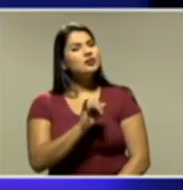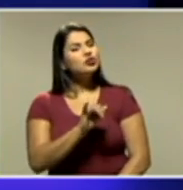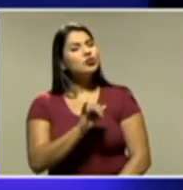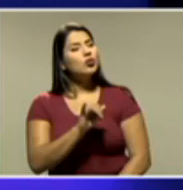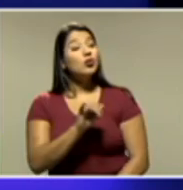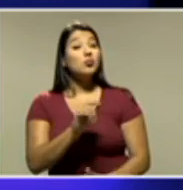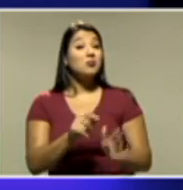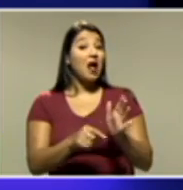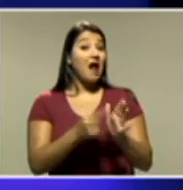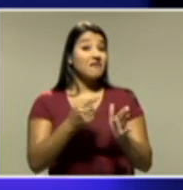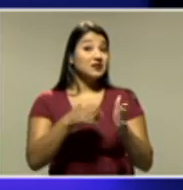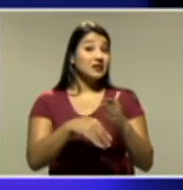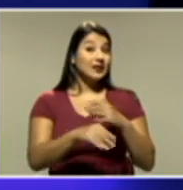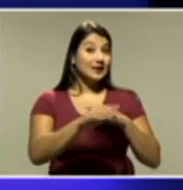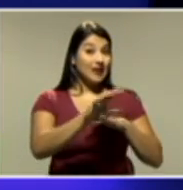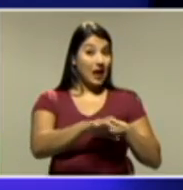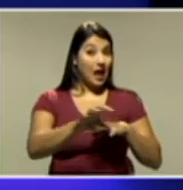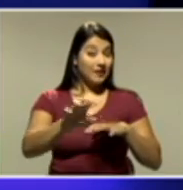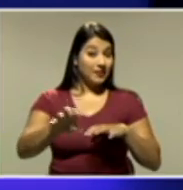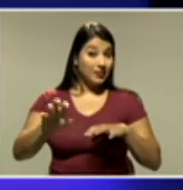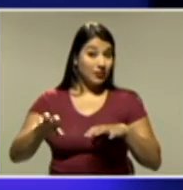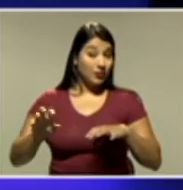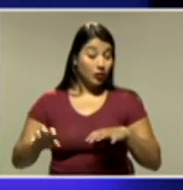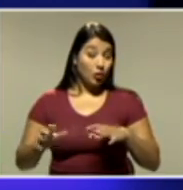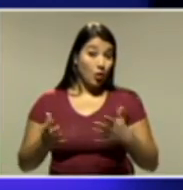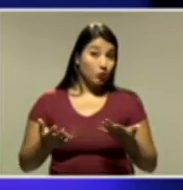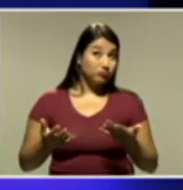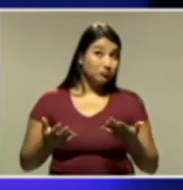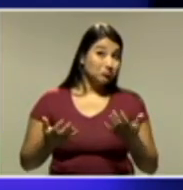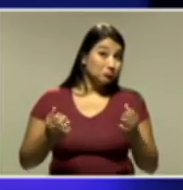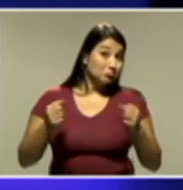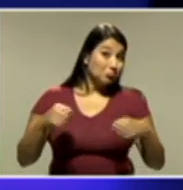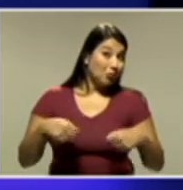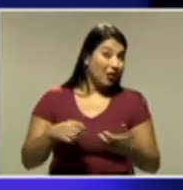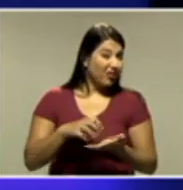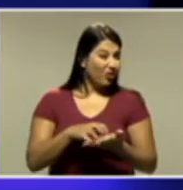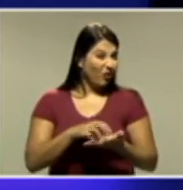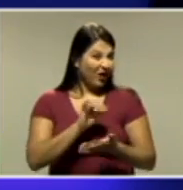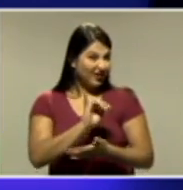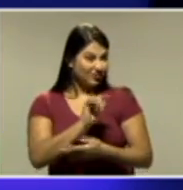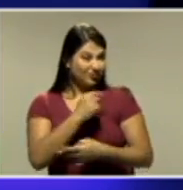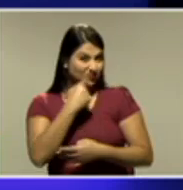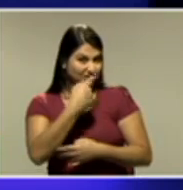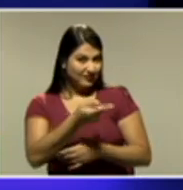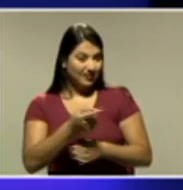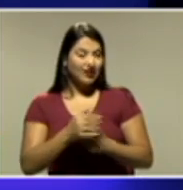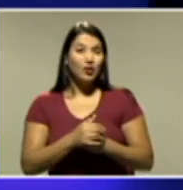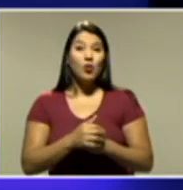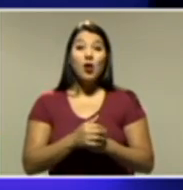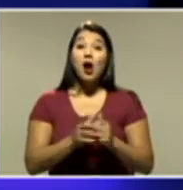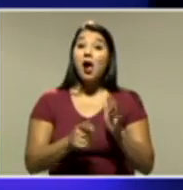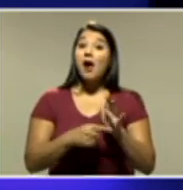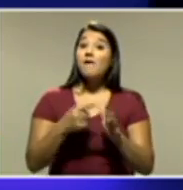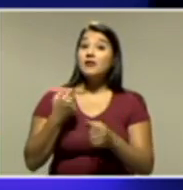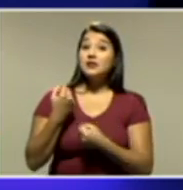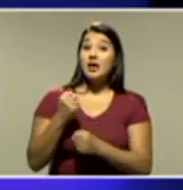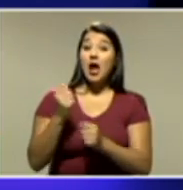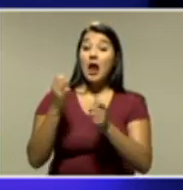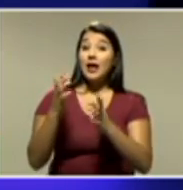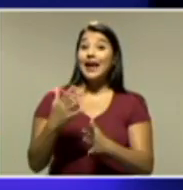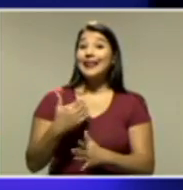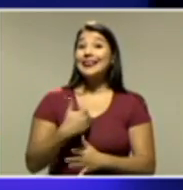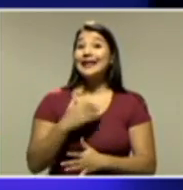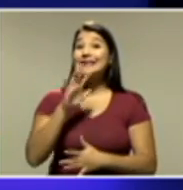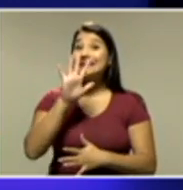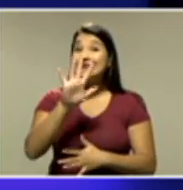algunos cantones podría ser altamente discutido. Hay alcaldes que llevan